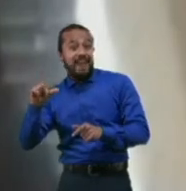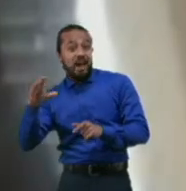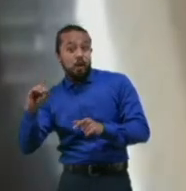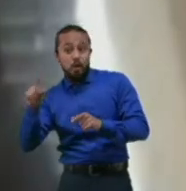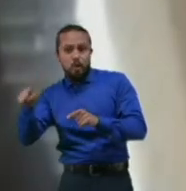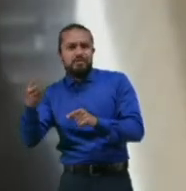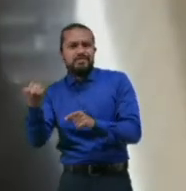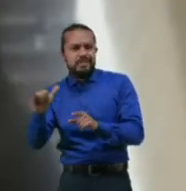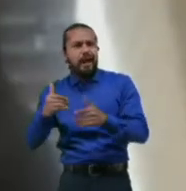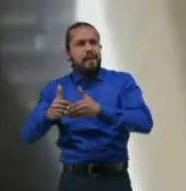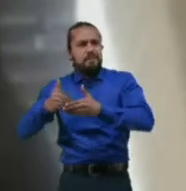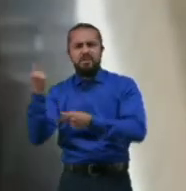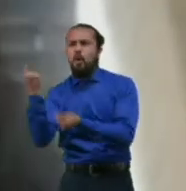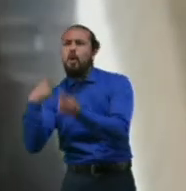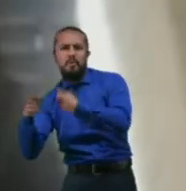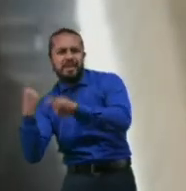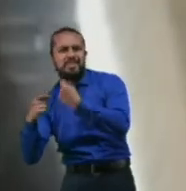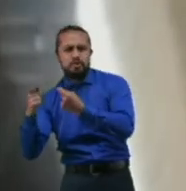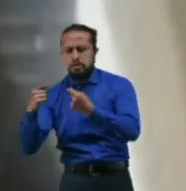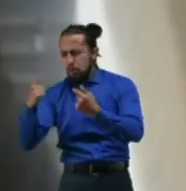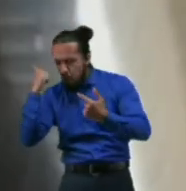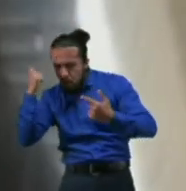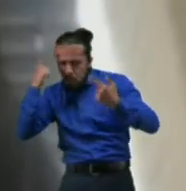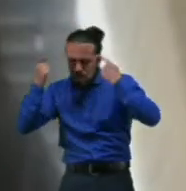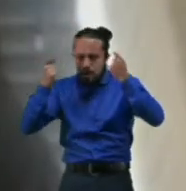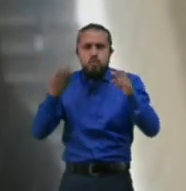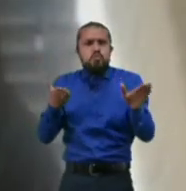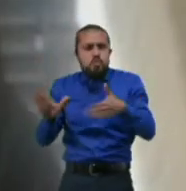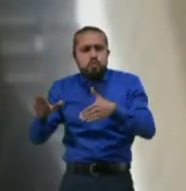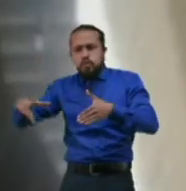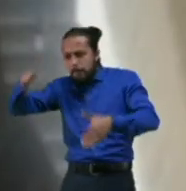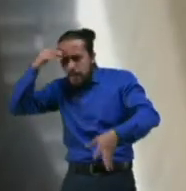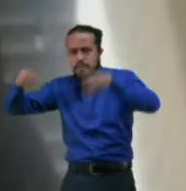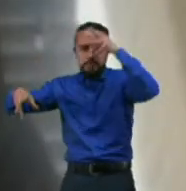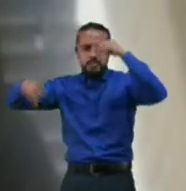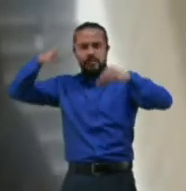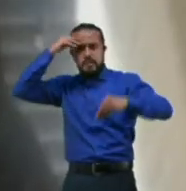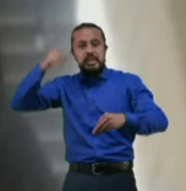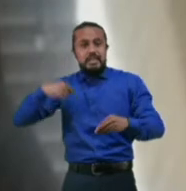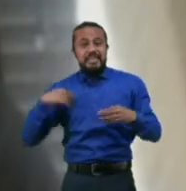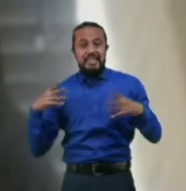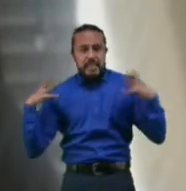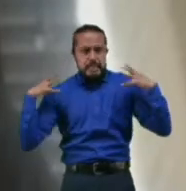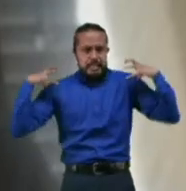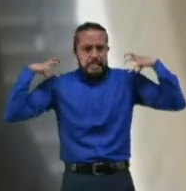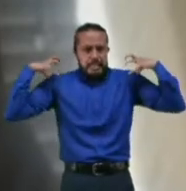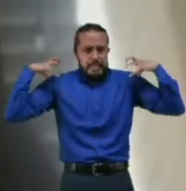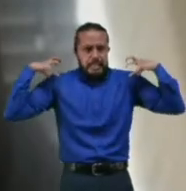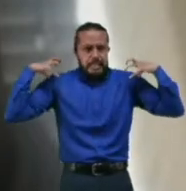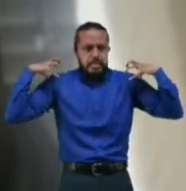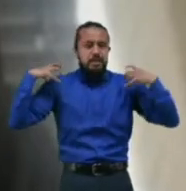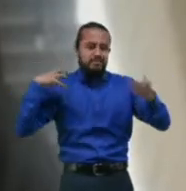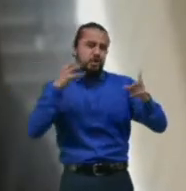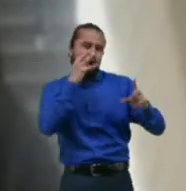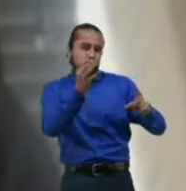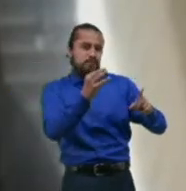y éramos nosotros dos, y después, bueno, casi lo mato de estrés, entonces él creo que me tuvo que dejar, pero